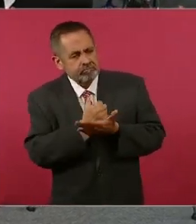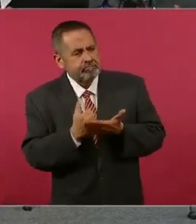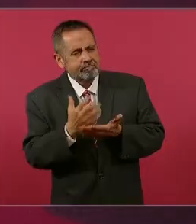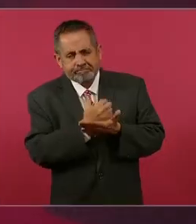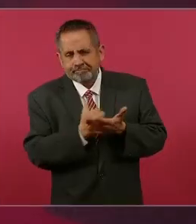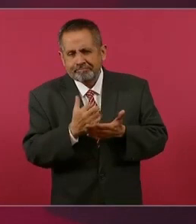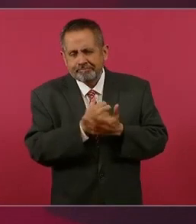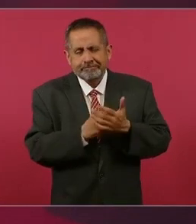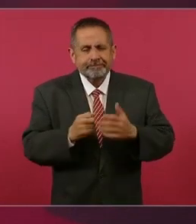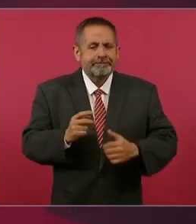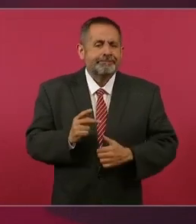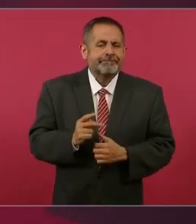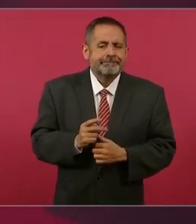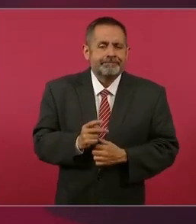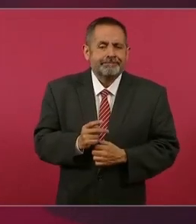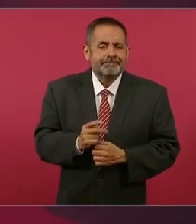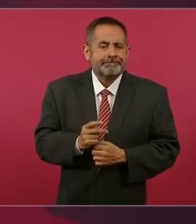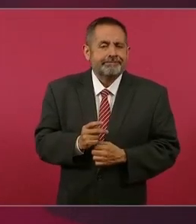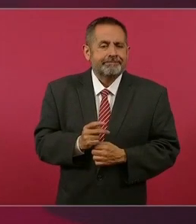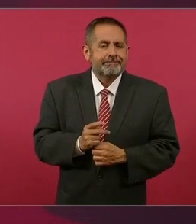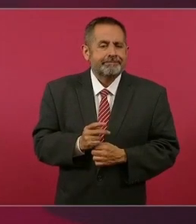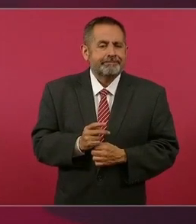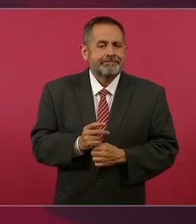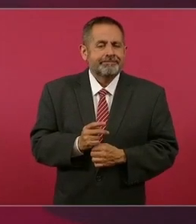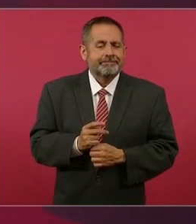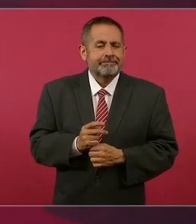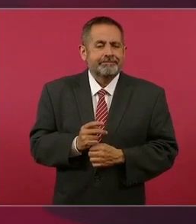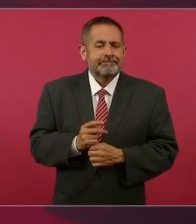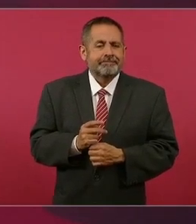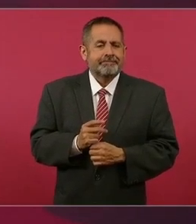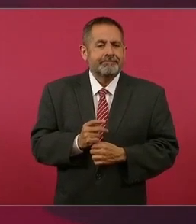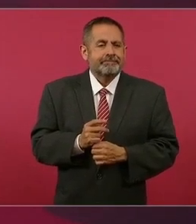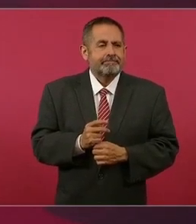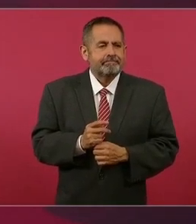de urgencia, pero tanto